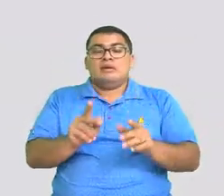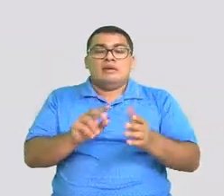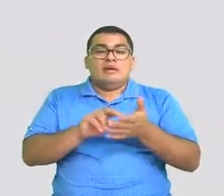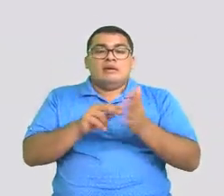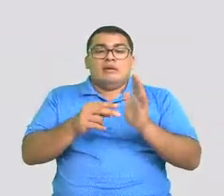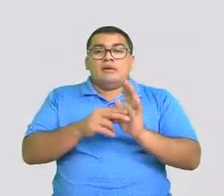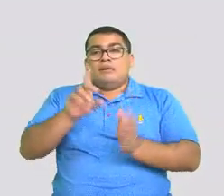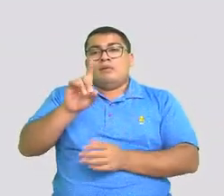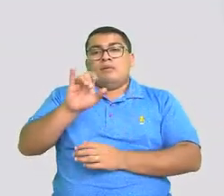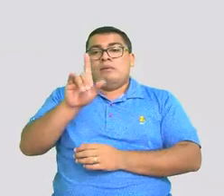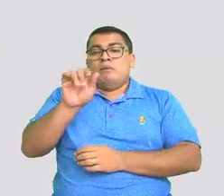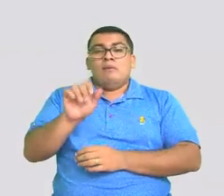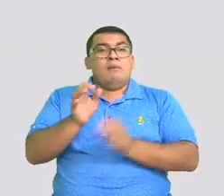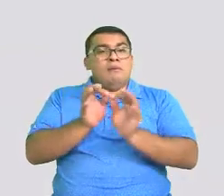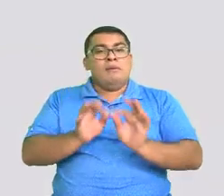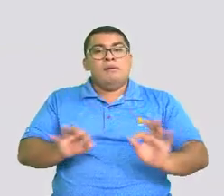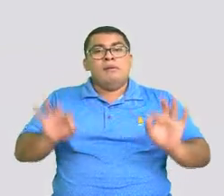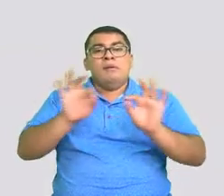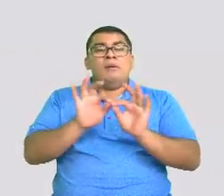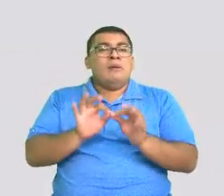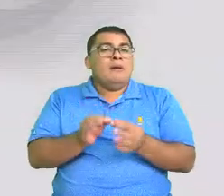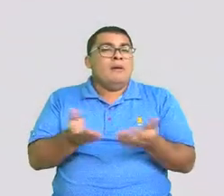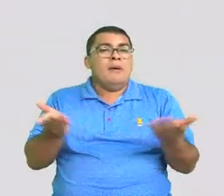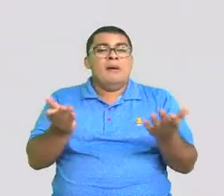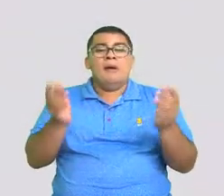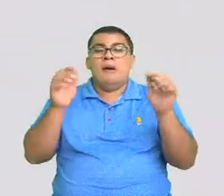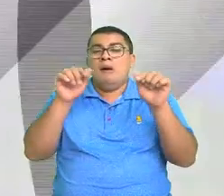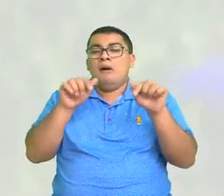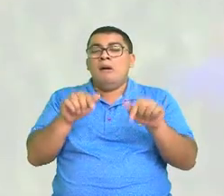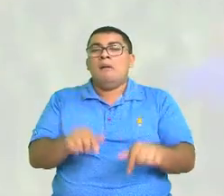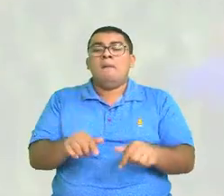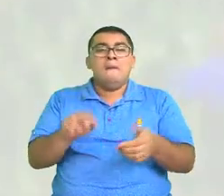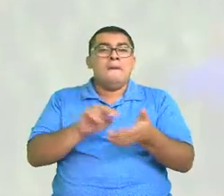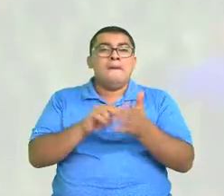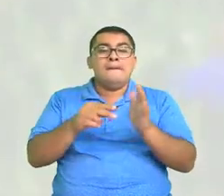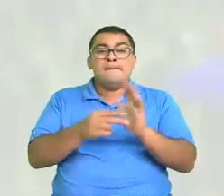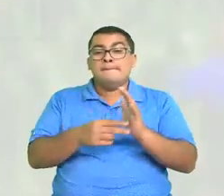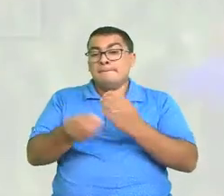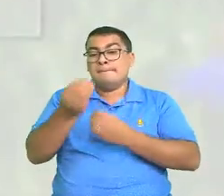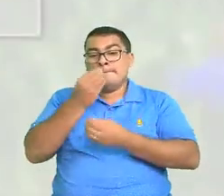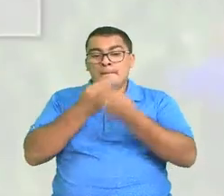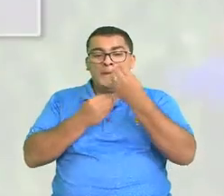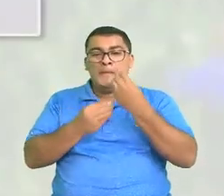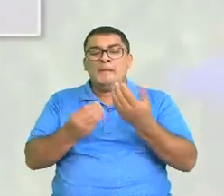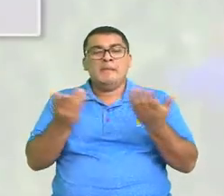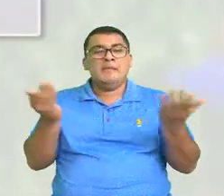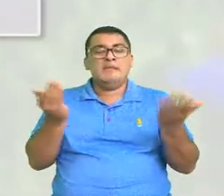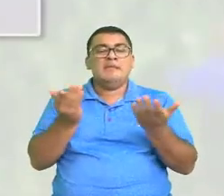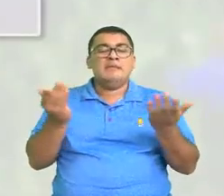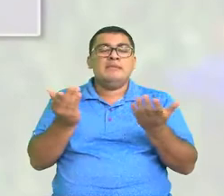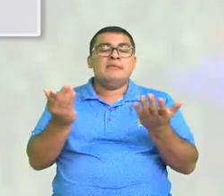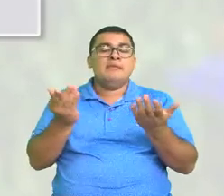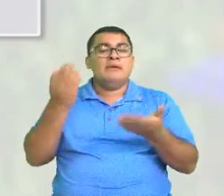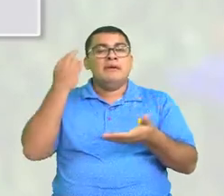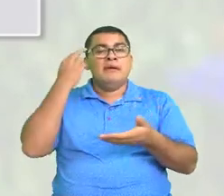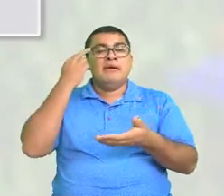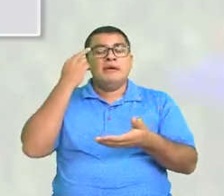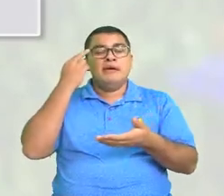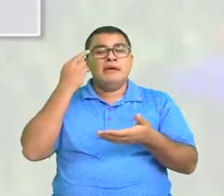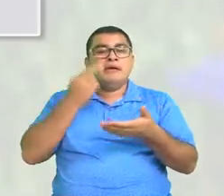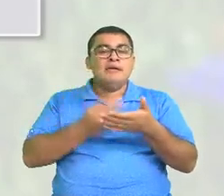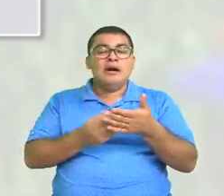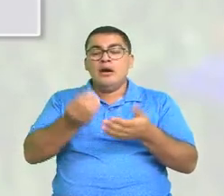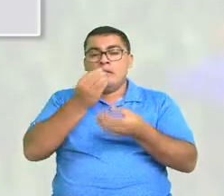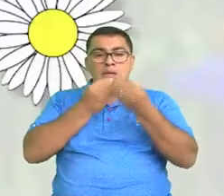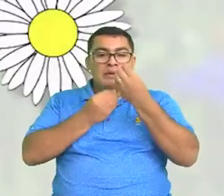la dieta principal, ¿verdad? Porque ahora tenemos más acceso a los alimentos, ¿verdad? Y siempre regular la